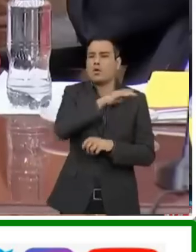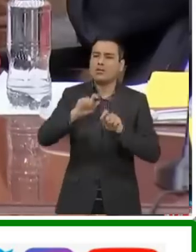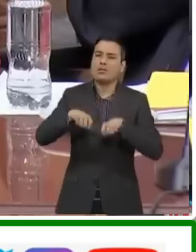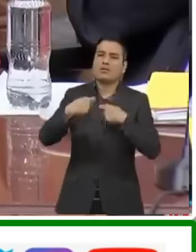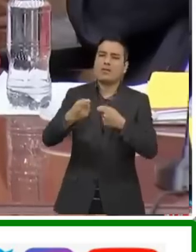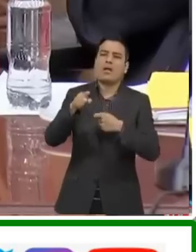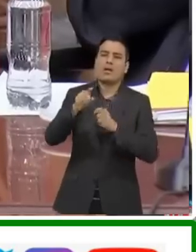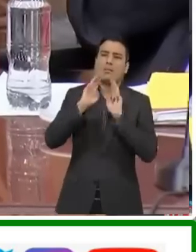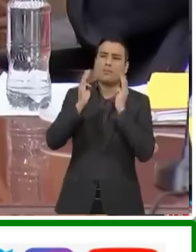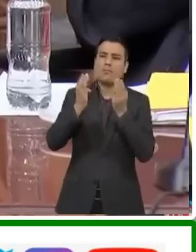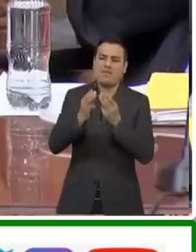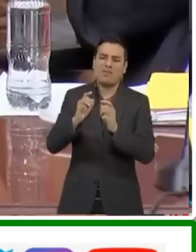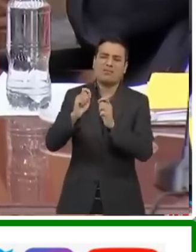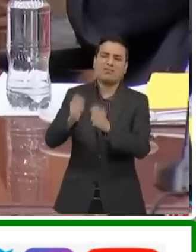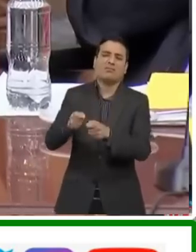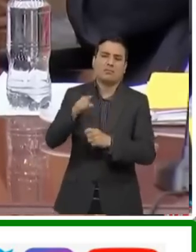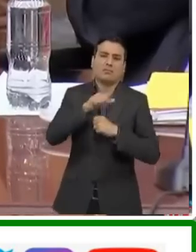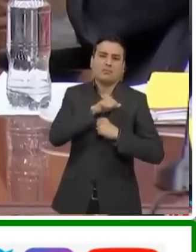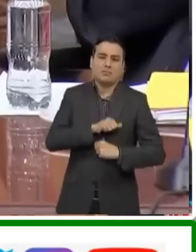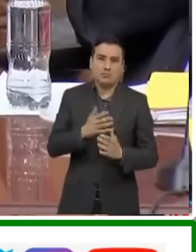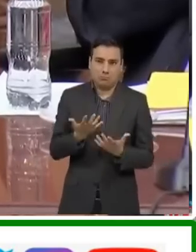organizado. A mí me parece, salvo la mejor